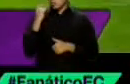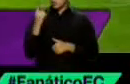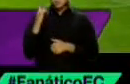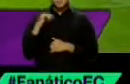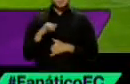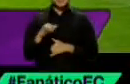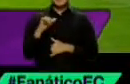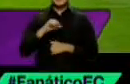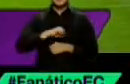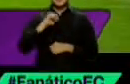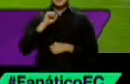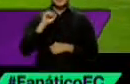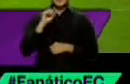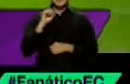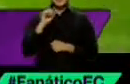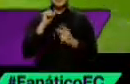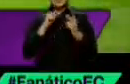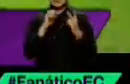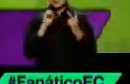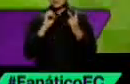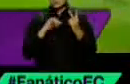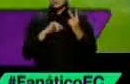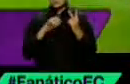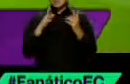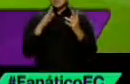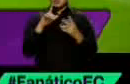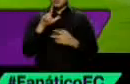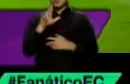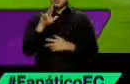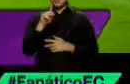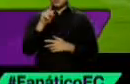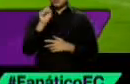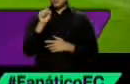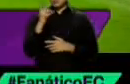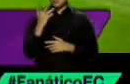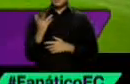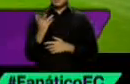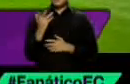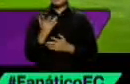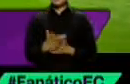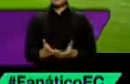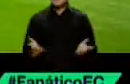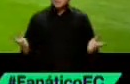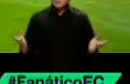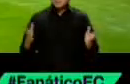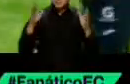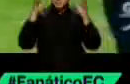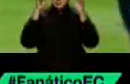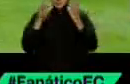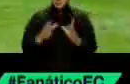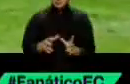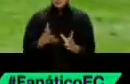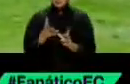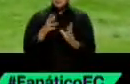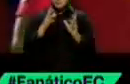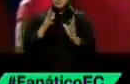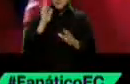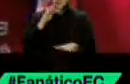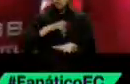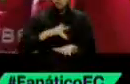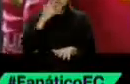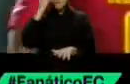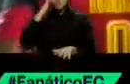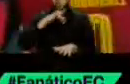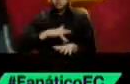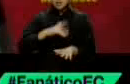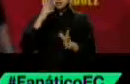mantener el resultado el equipo cuencano. Y Lucas Gaucho, desde el punto del penal, luego de esta mano